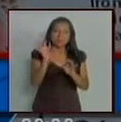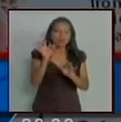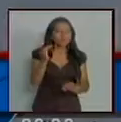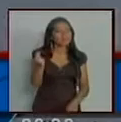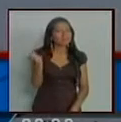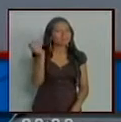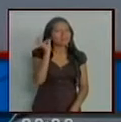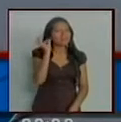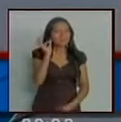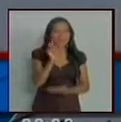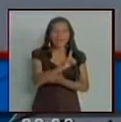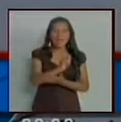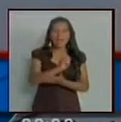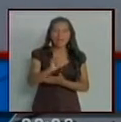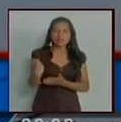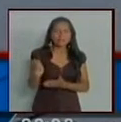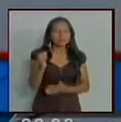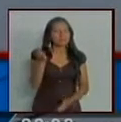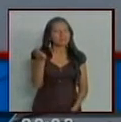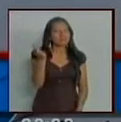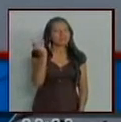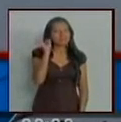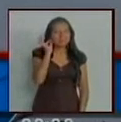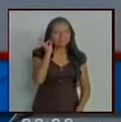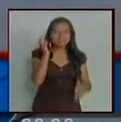bolitas, lápices, puntas,